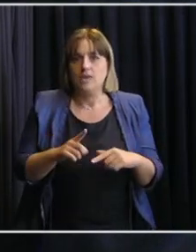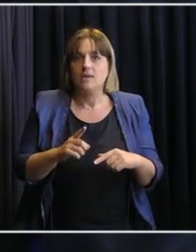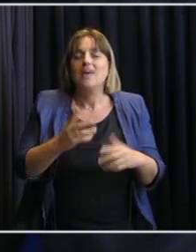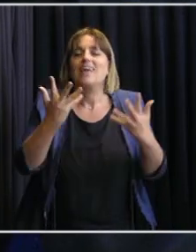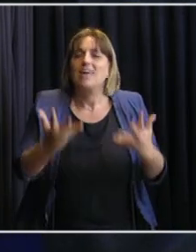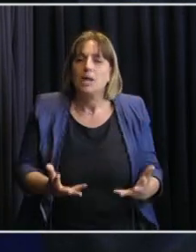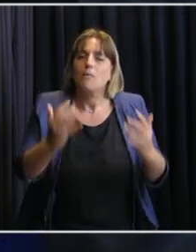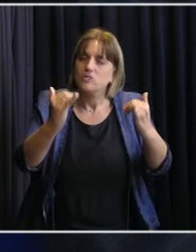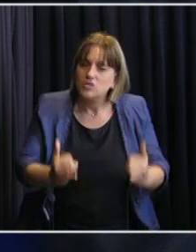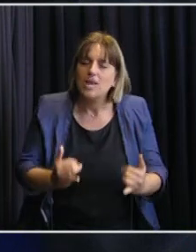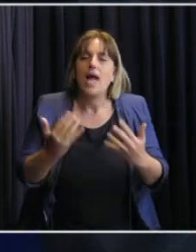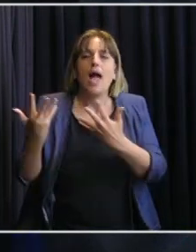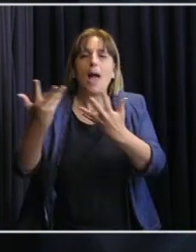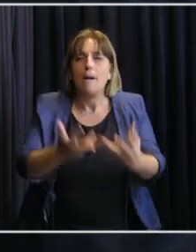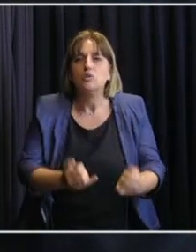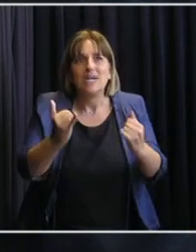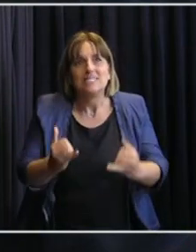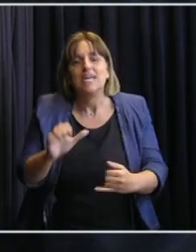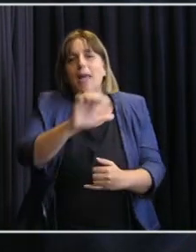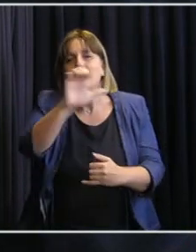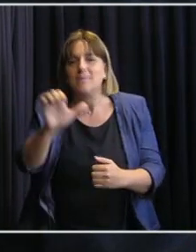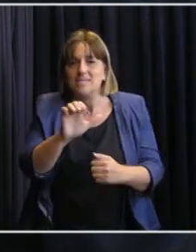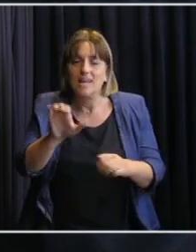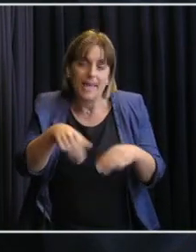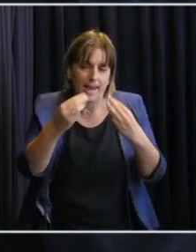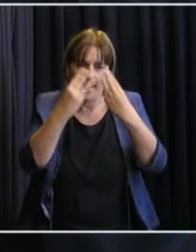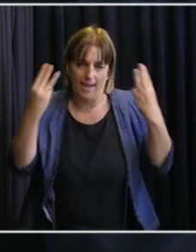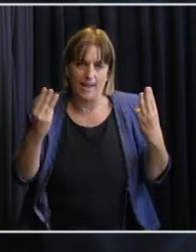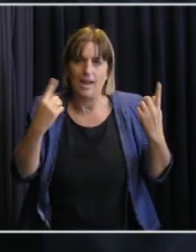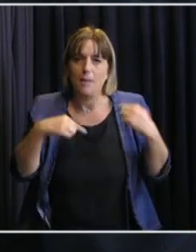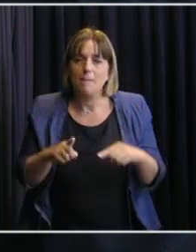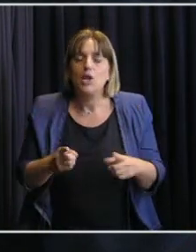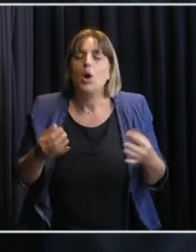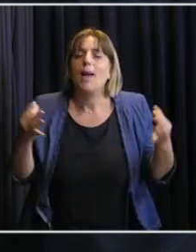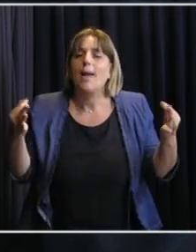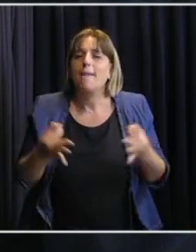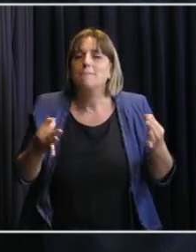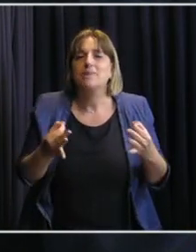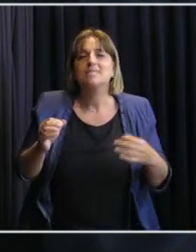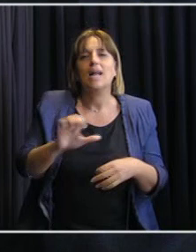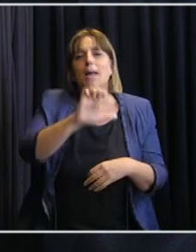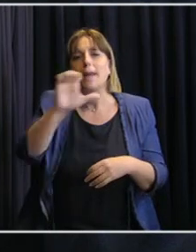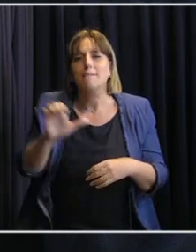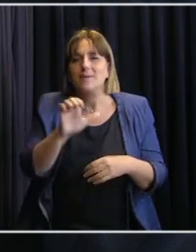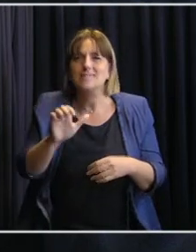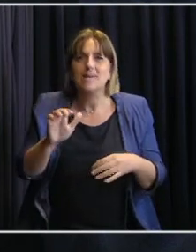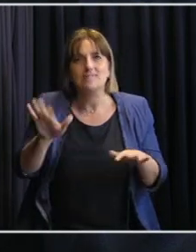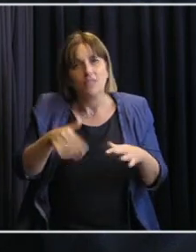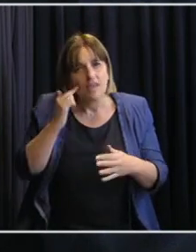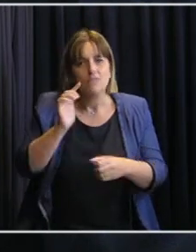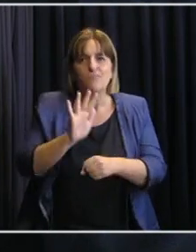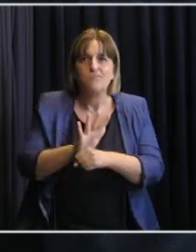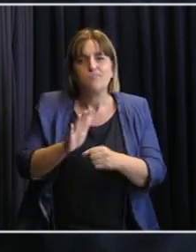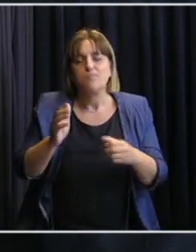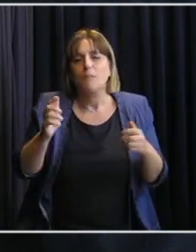no solamente a las empresas en general, pero en particular énfasis en las empresas pequeñas y